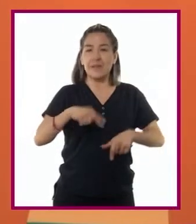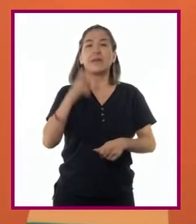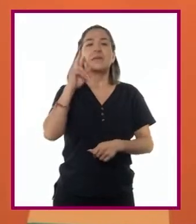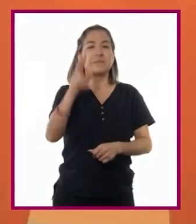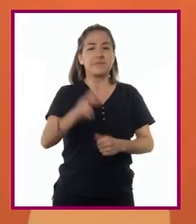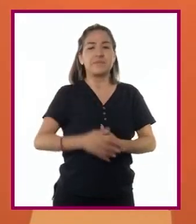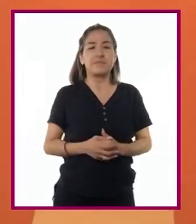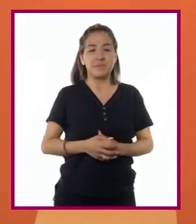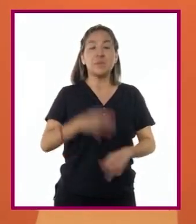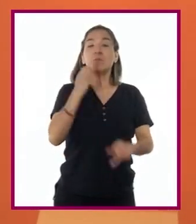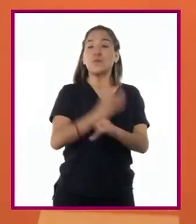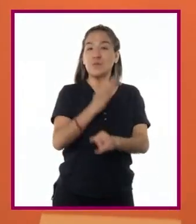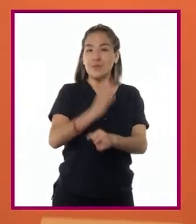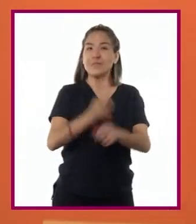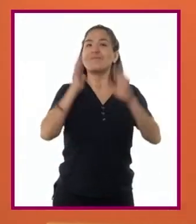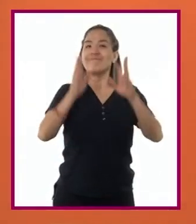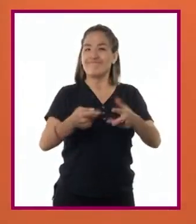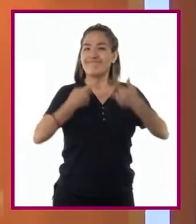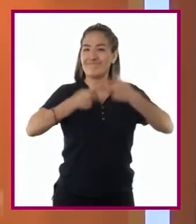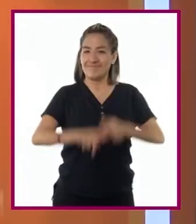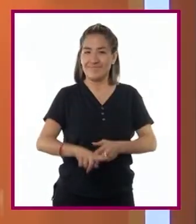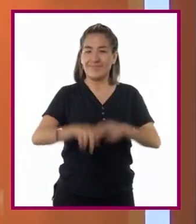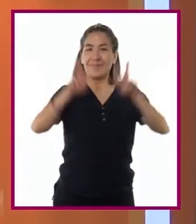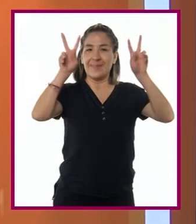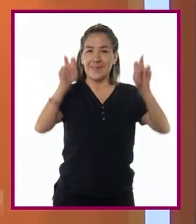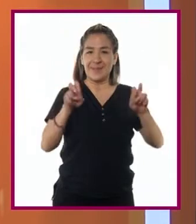Ha llegado la hora de iniciar el tema.